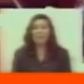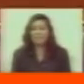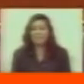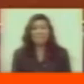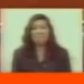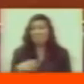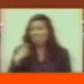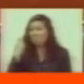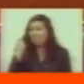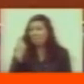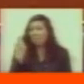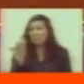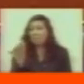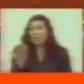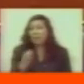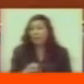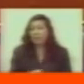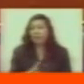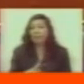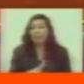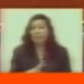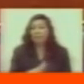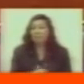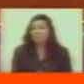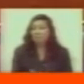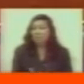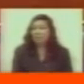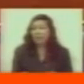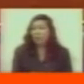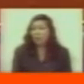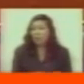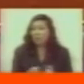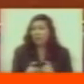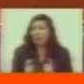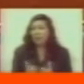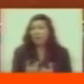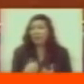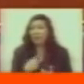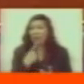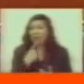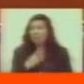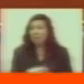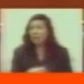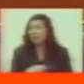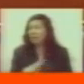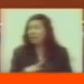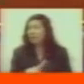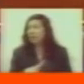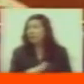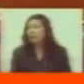Presidente, no entendí, pero la cortesía entonces ya no es parte de la costumbre parlamentaria. Yo le estoy dando en mi tiempo una